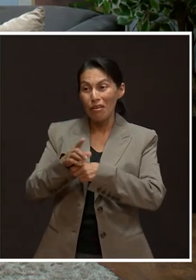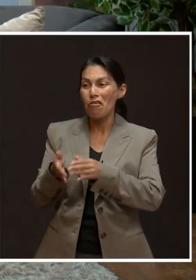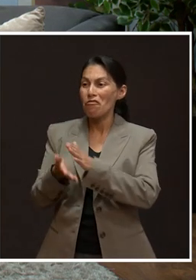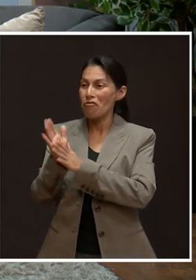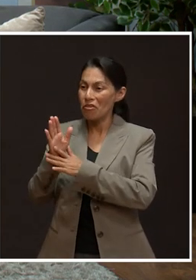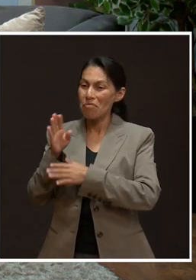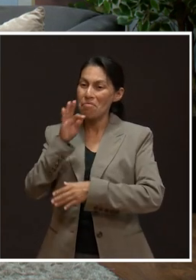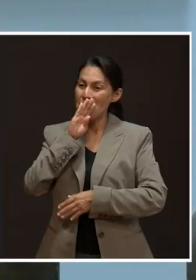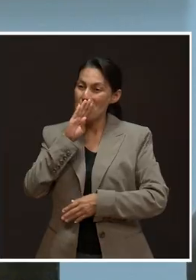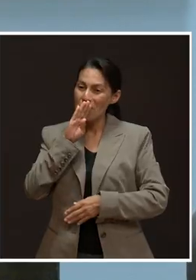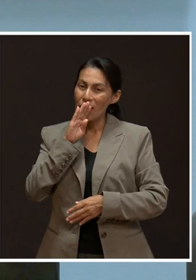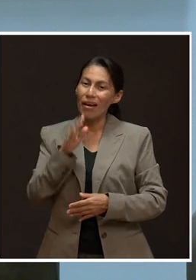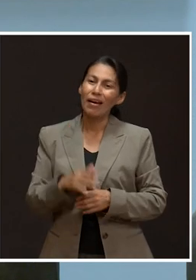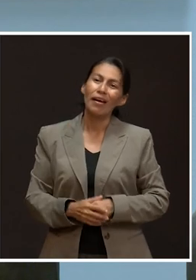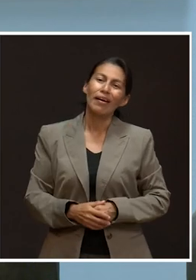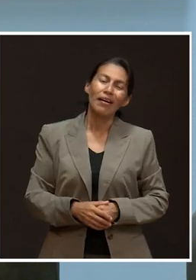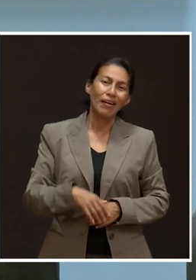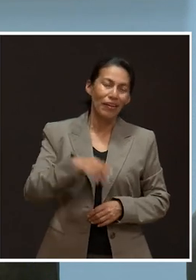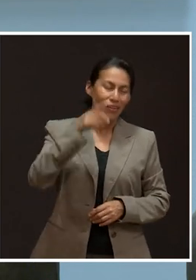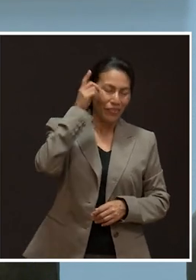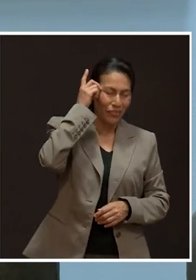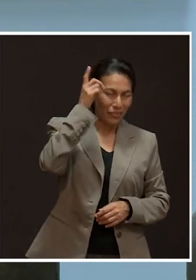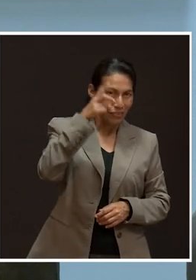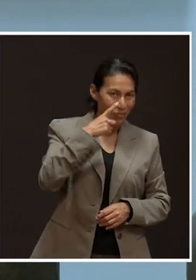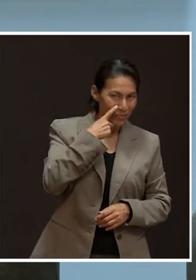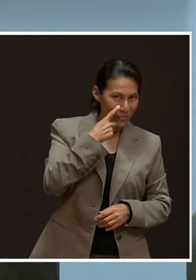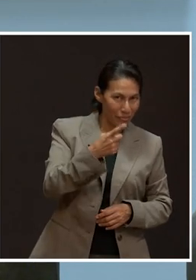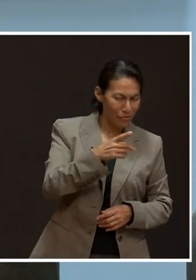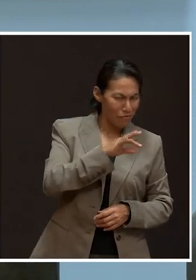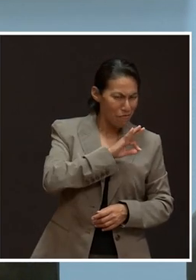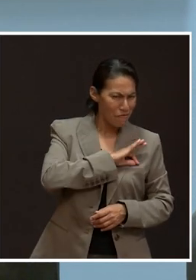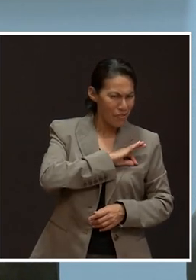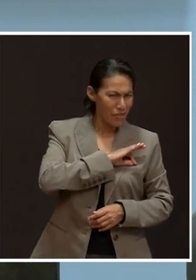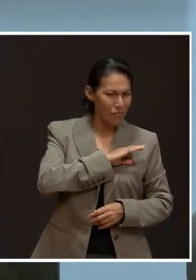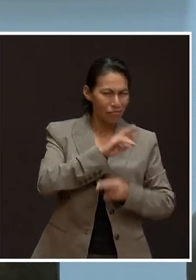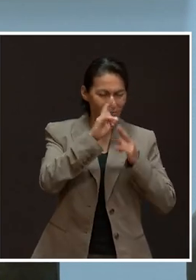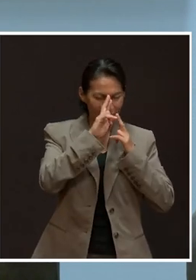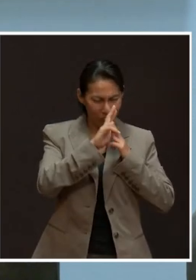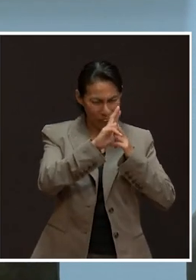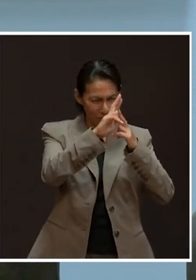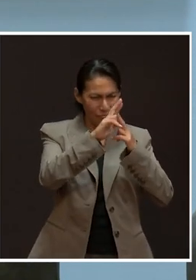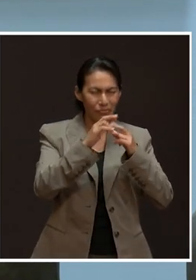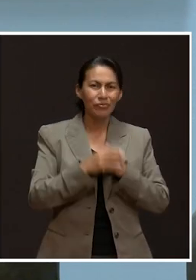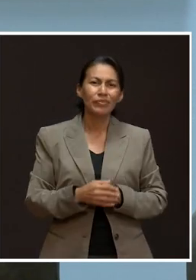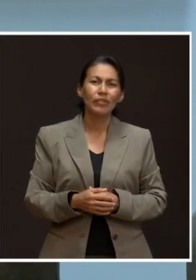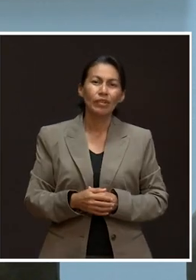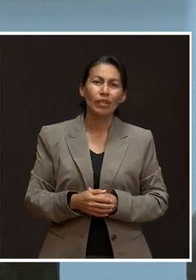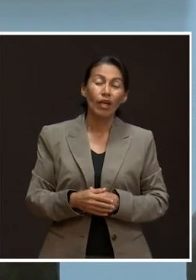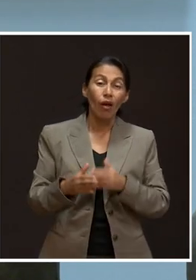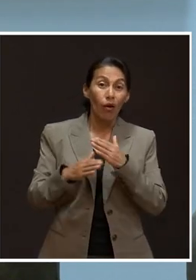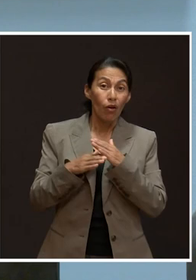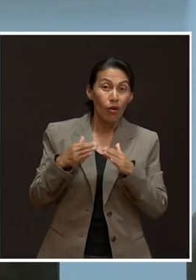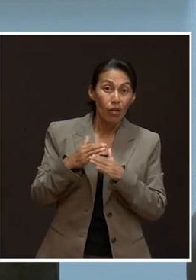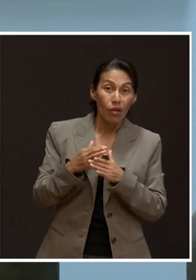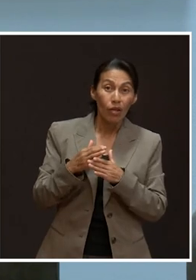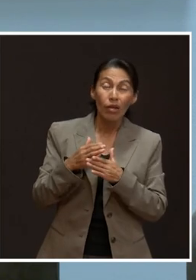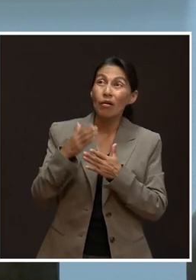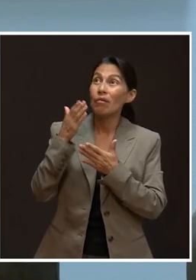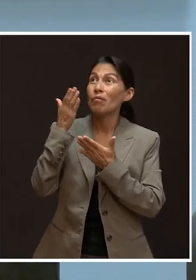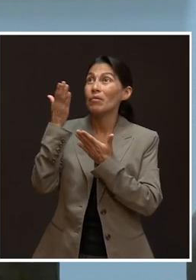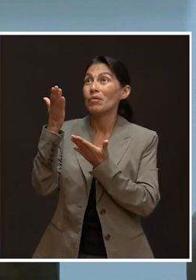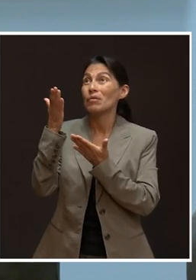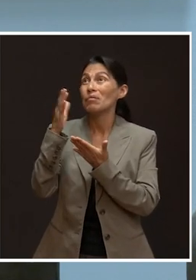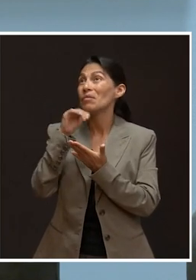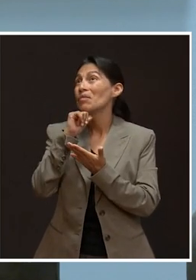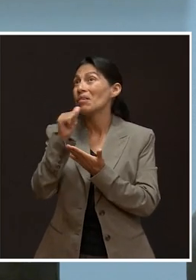Blanca, Dios honra esa fe. Sí, la Pero muchas cosas nunca las recibiremos si no las